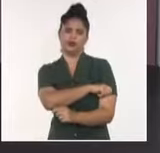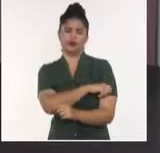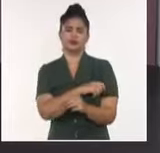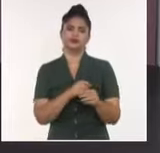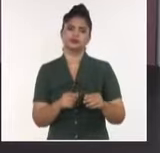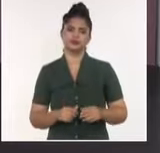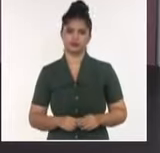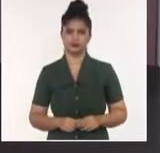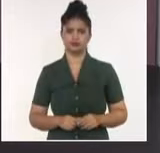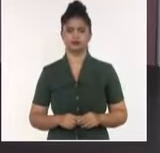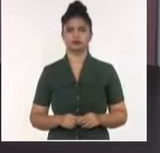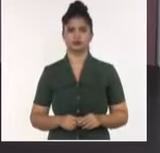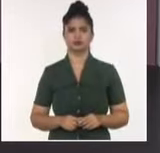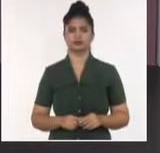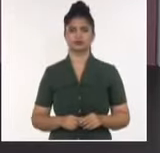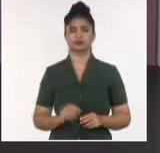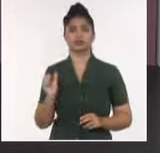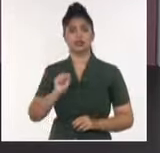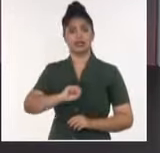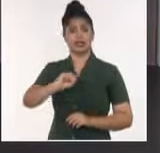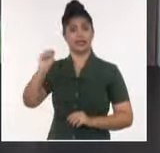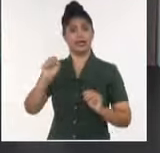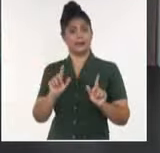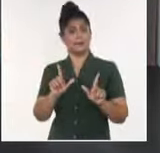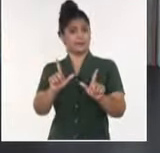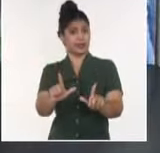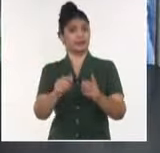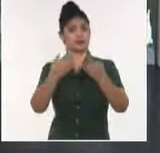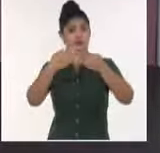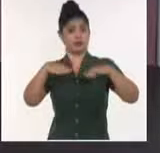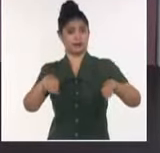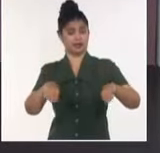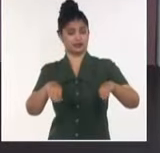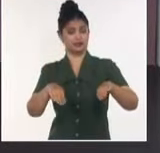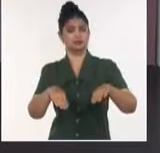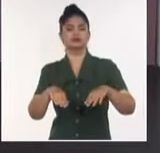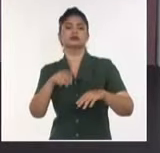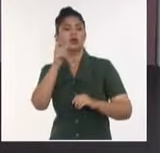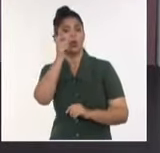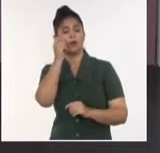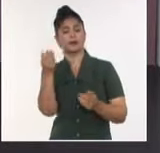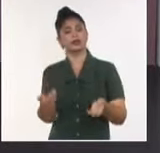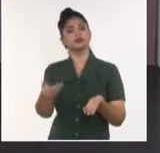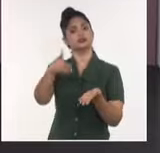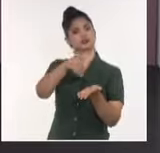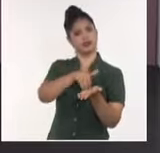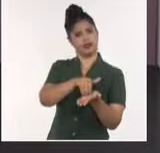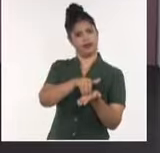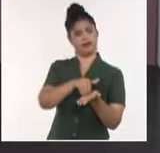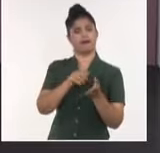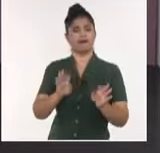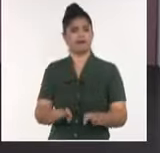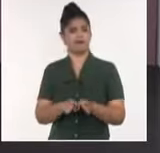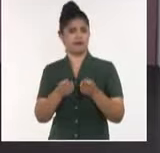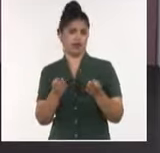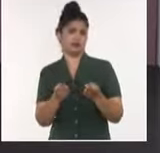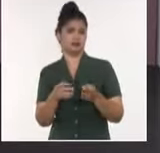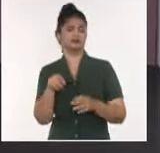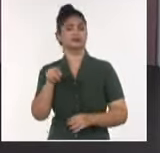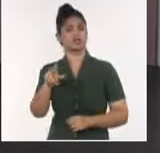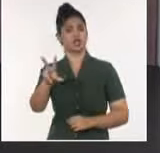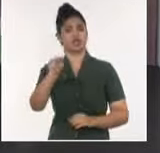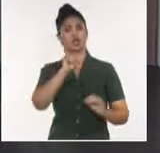el premio Nobel de la Paz, Mohamed Yunus, arribó hoy a Bangladesh, procedente de París, para tomar posesión como nuevo líder del gobierno